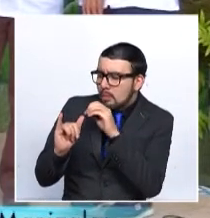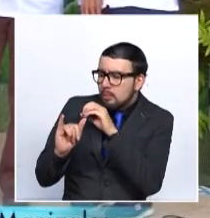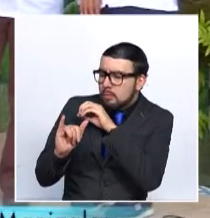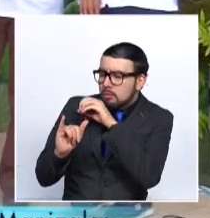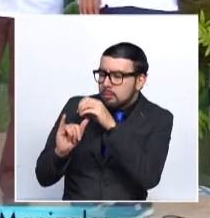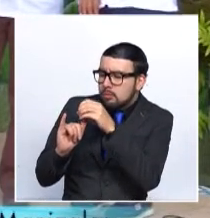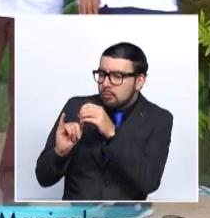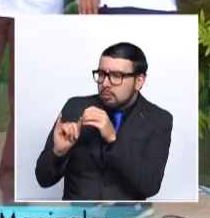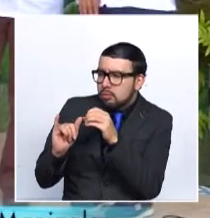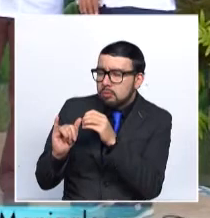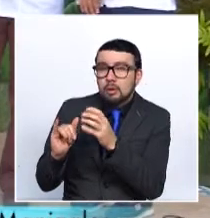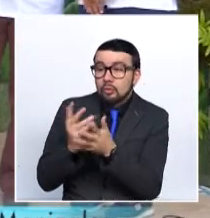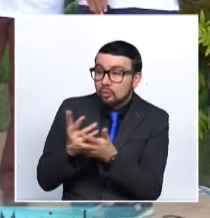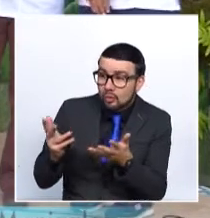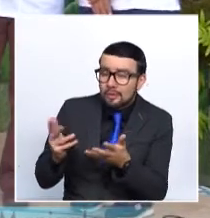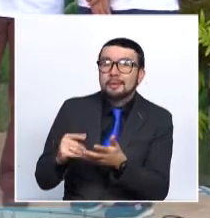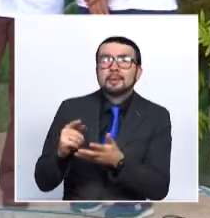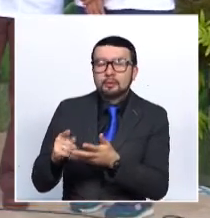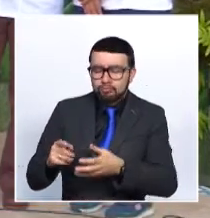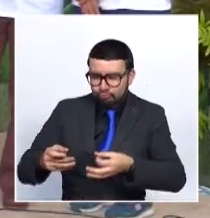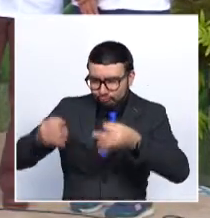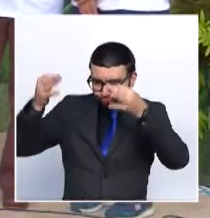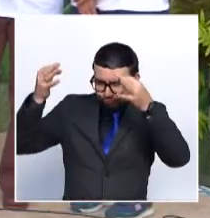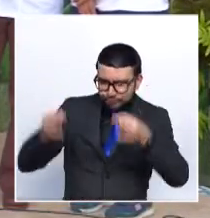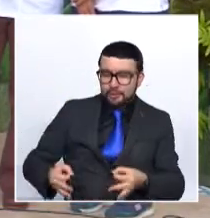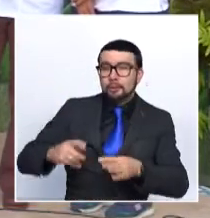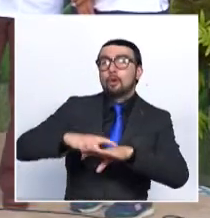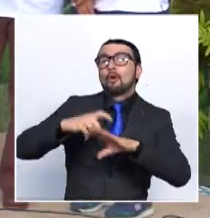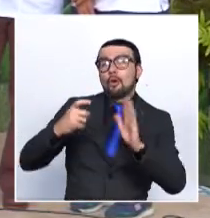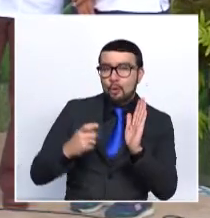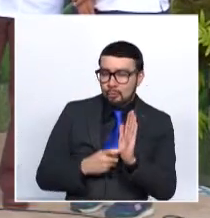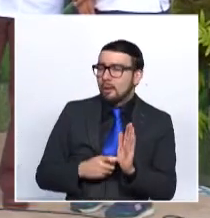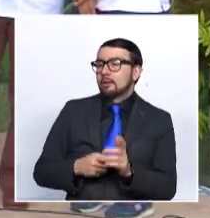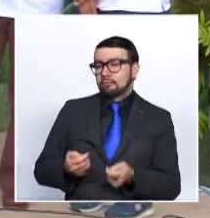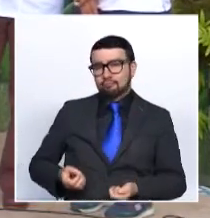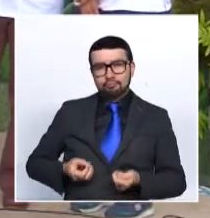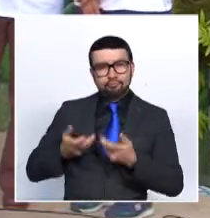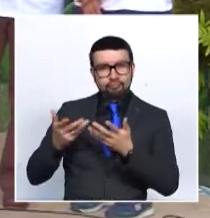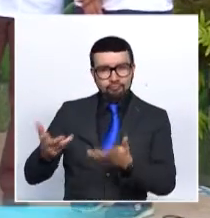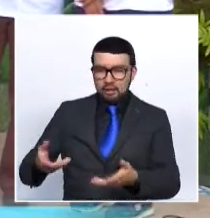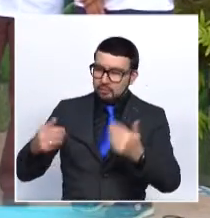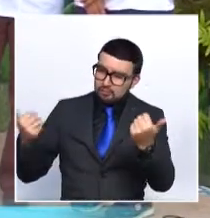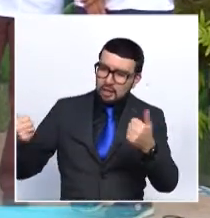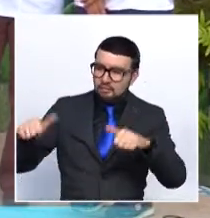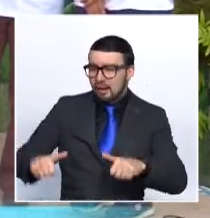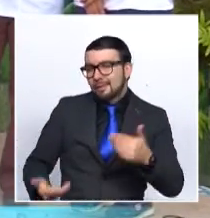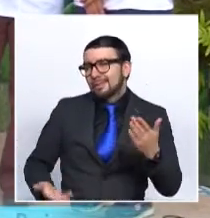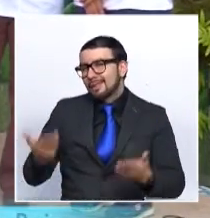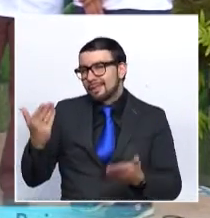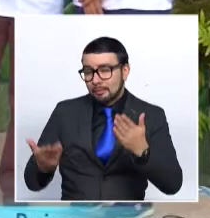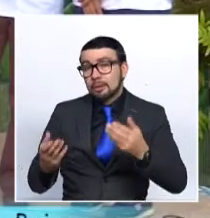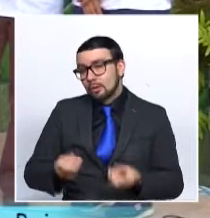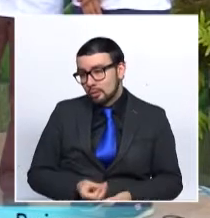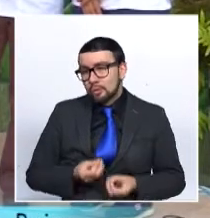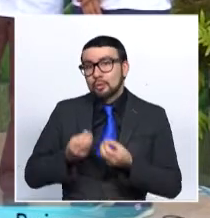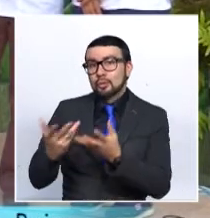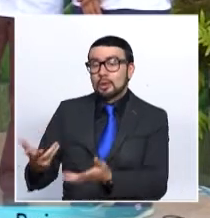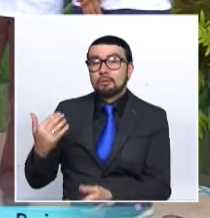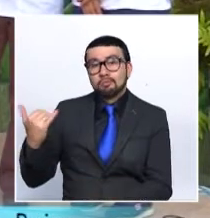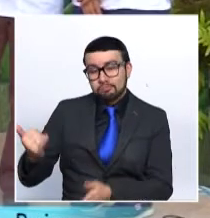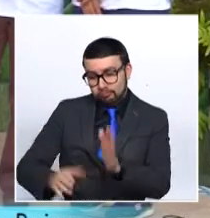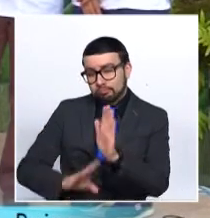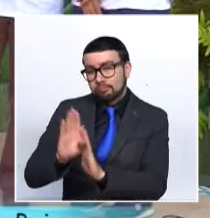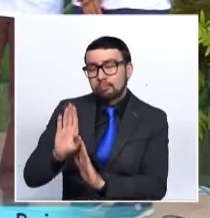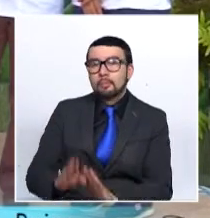y bueno, en ese momento se hace una apreciación total y definitiva de la paciente y una verdadera prevención de la paciente con ese protocolo, con